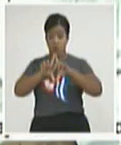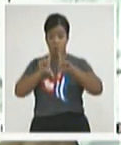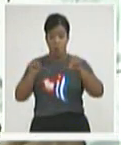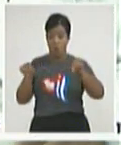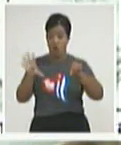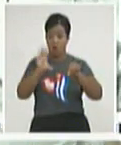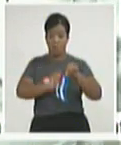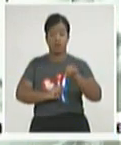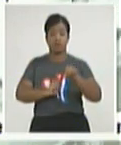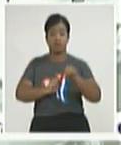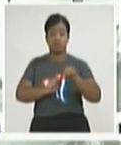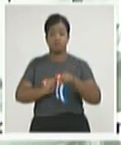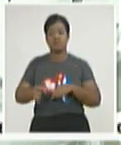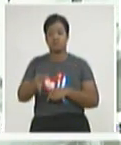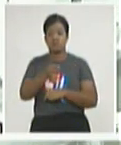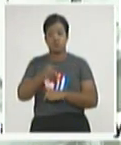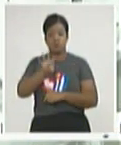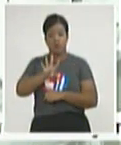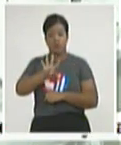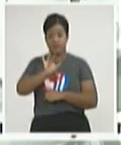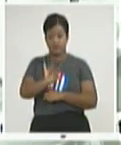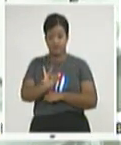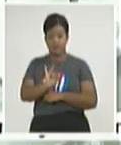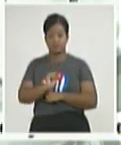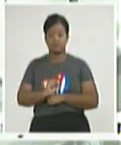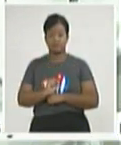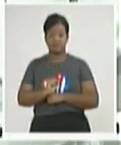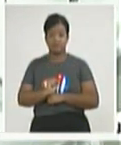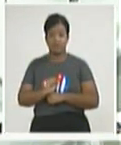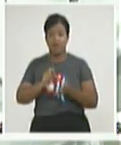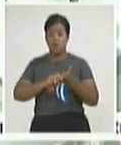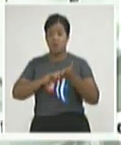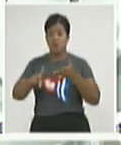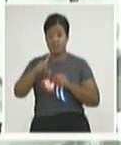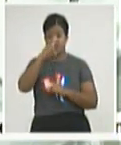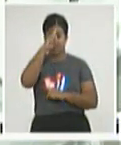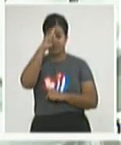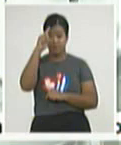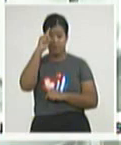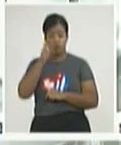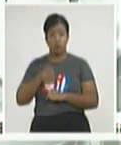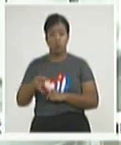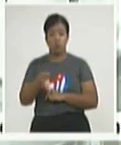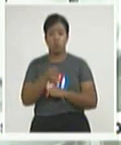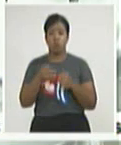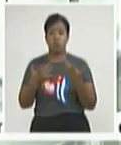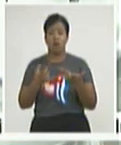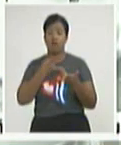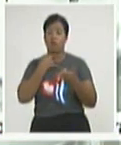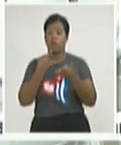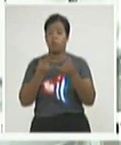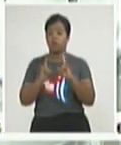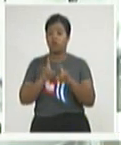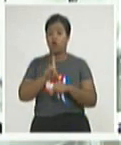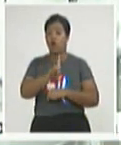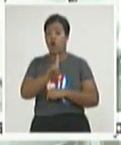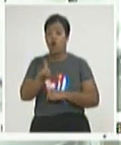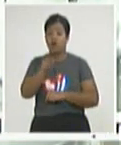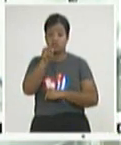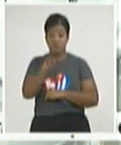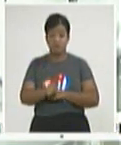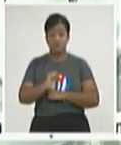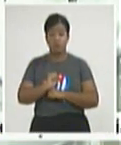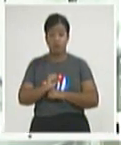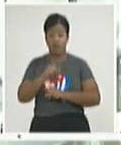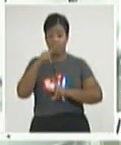de 47 municipios. En el caso de la provincia de Santi Espíritu, fallecen 11 personas, de